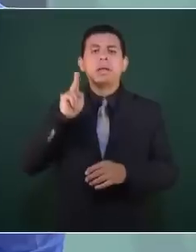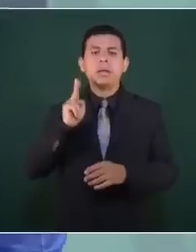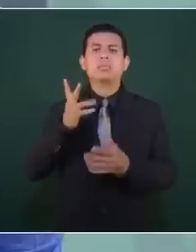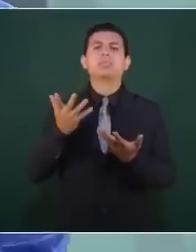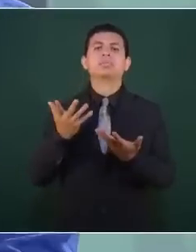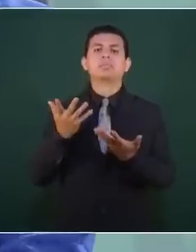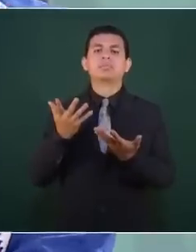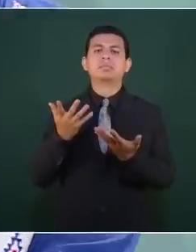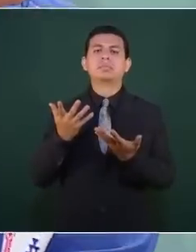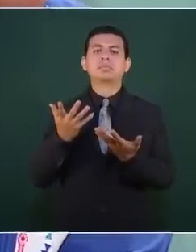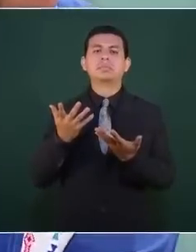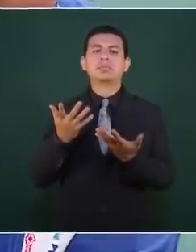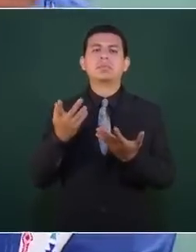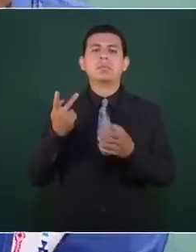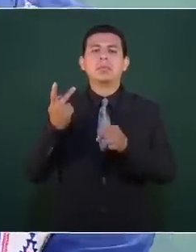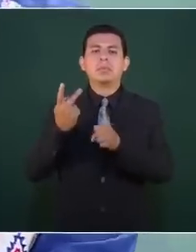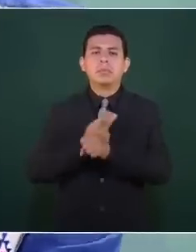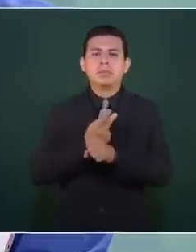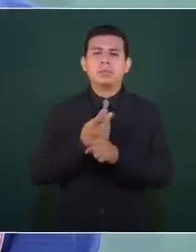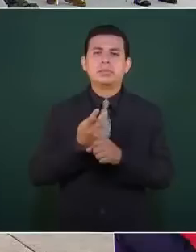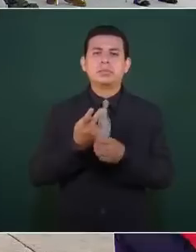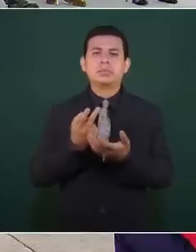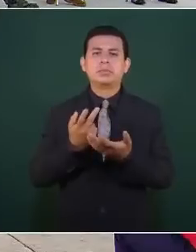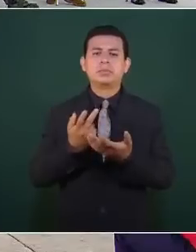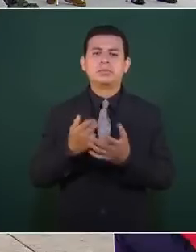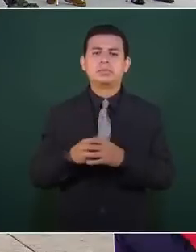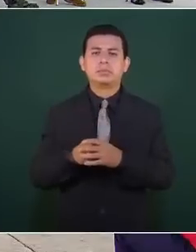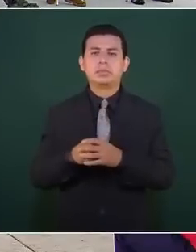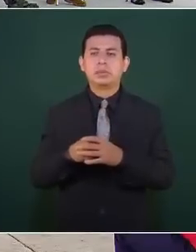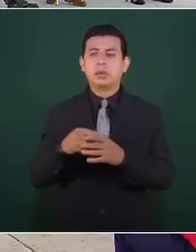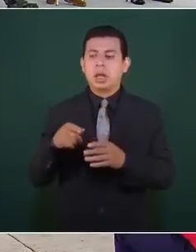Ah, sí, pero no te puedo dejar libre